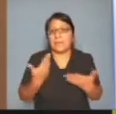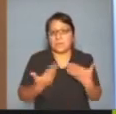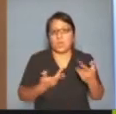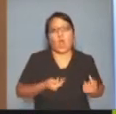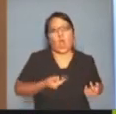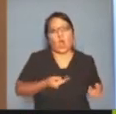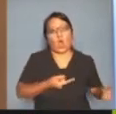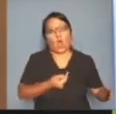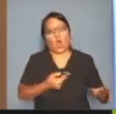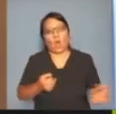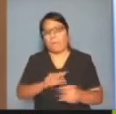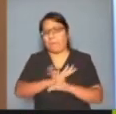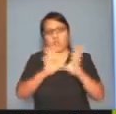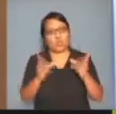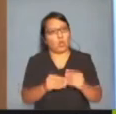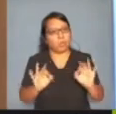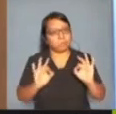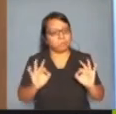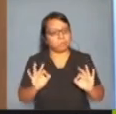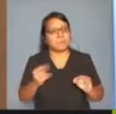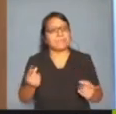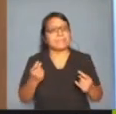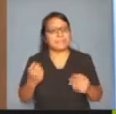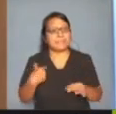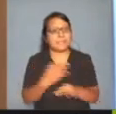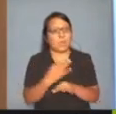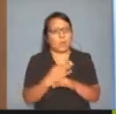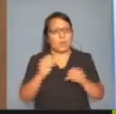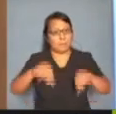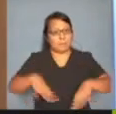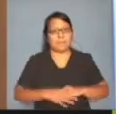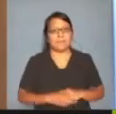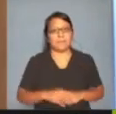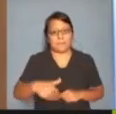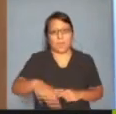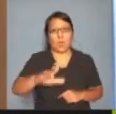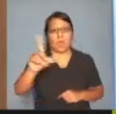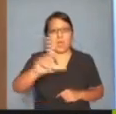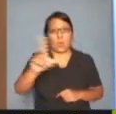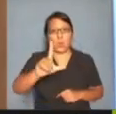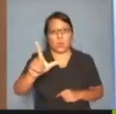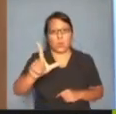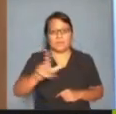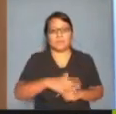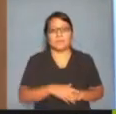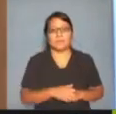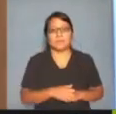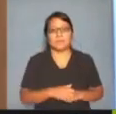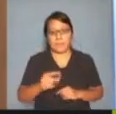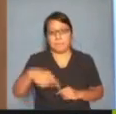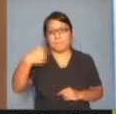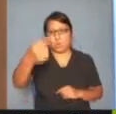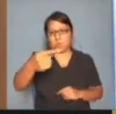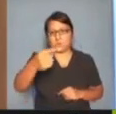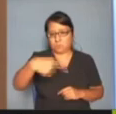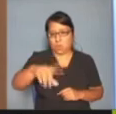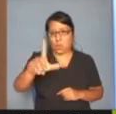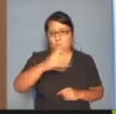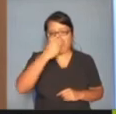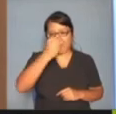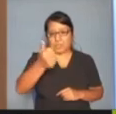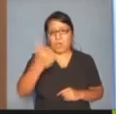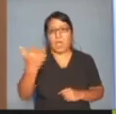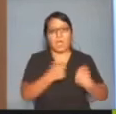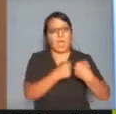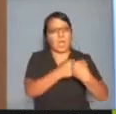comprar todo lo que necesitan nuestros hijos para empezar las clases el día lunes, el próximo lunes. Y hay un acuerdo escolar